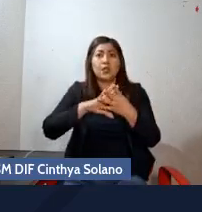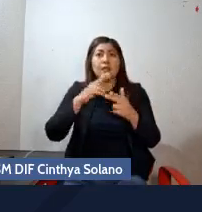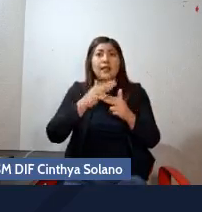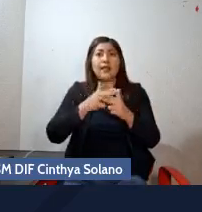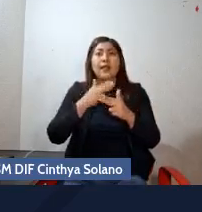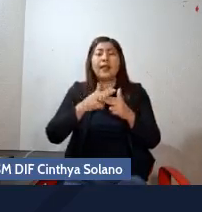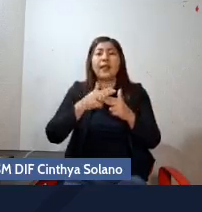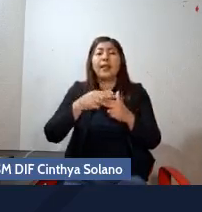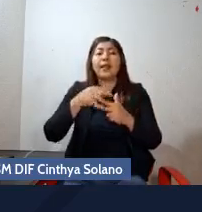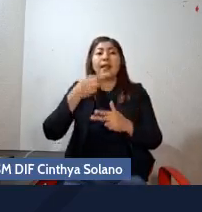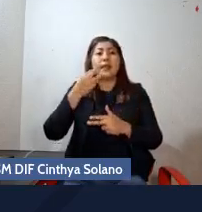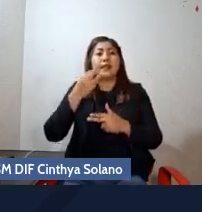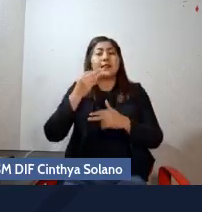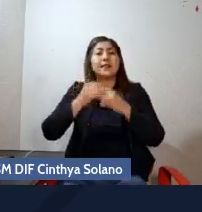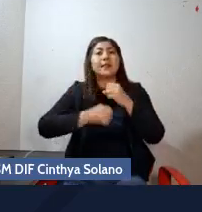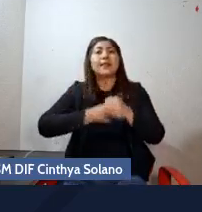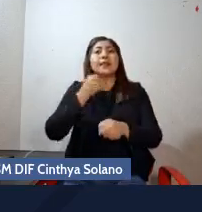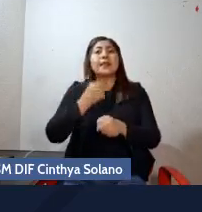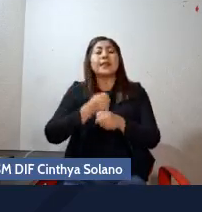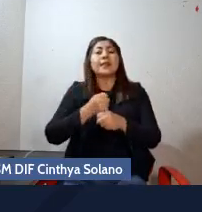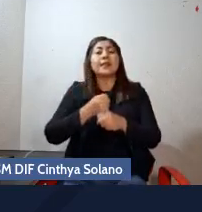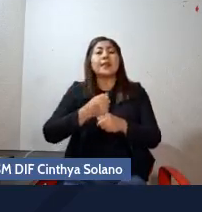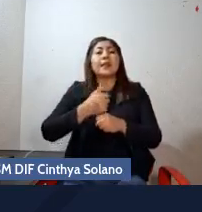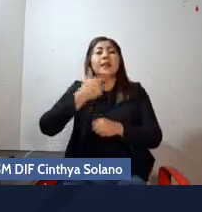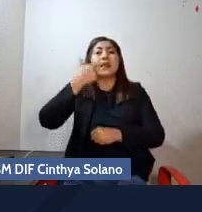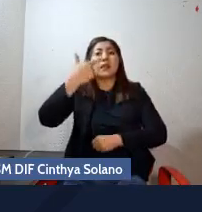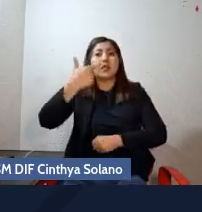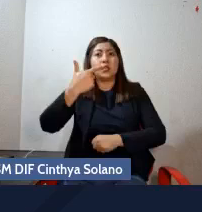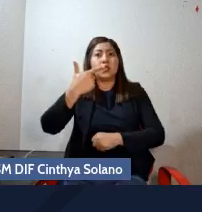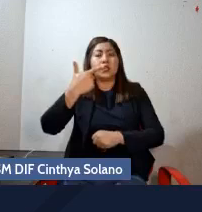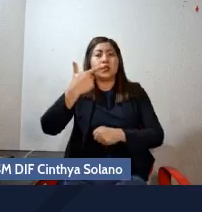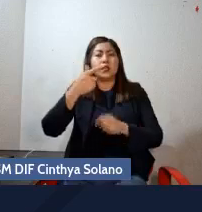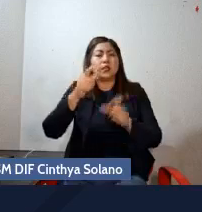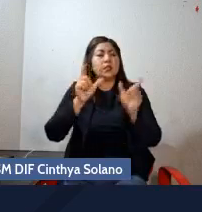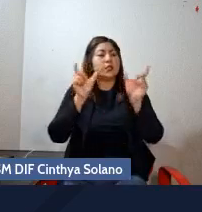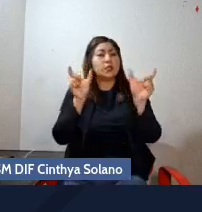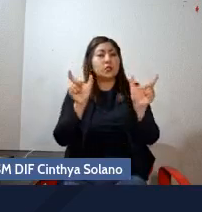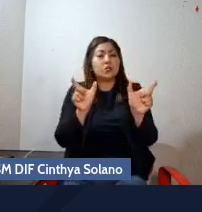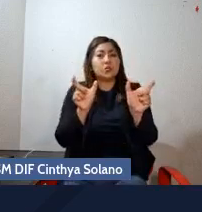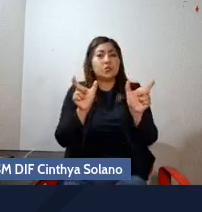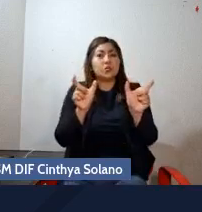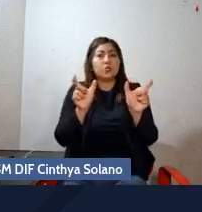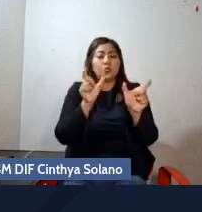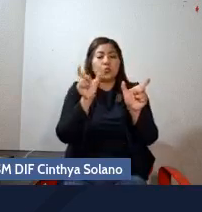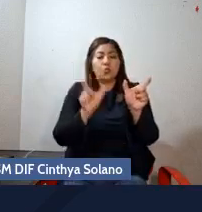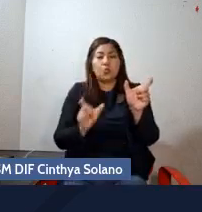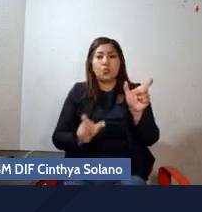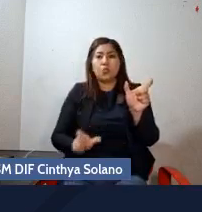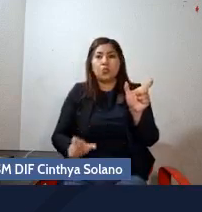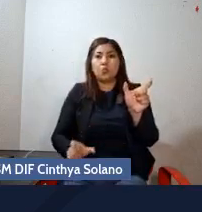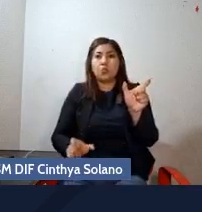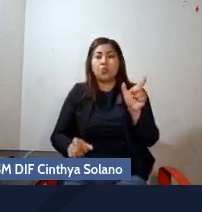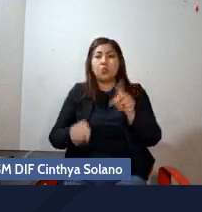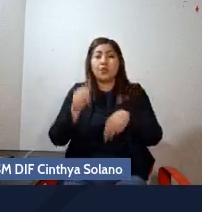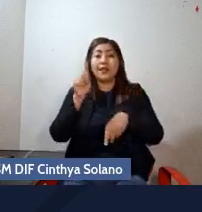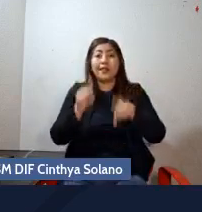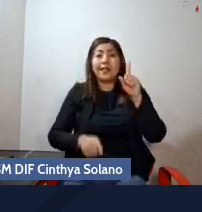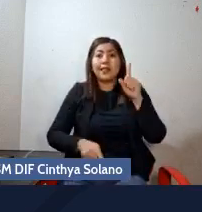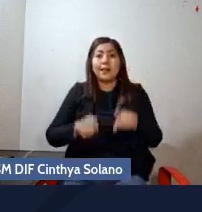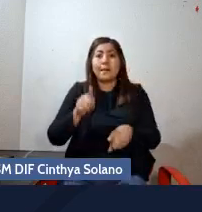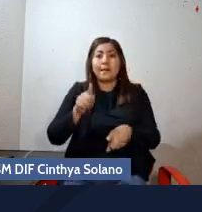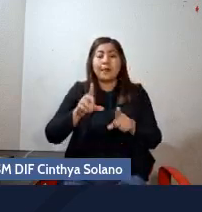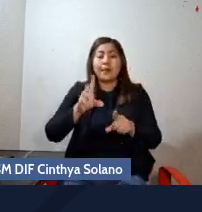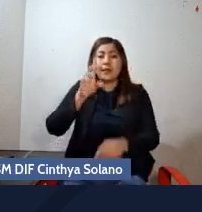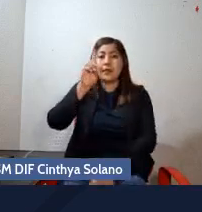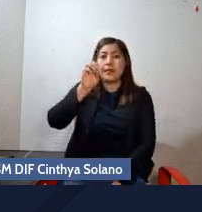21 fracciones del artículo 7. En ese orden de ideas, dependiendo del delito electoral,